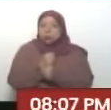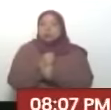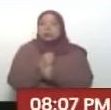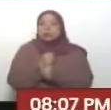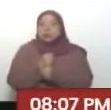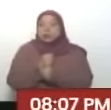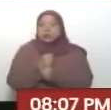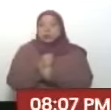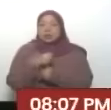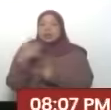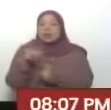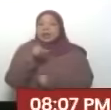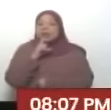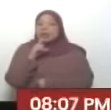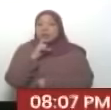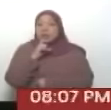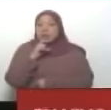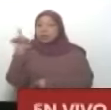Sabotaje de gran escala.